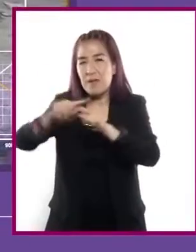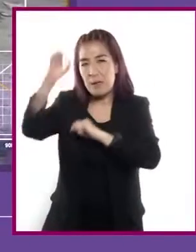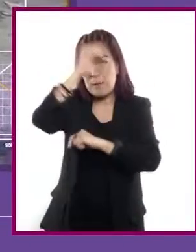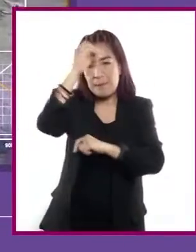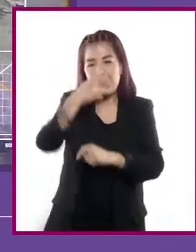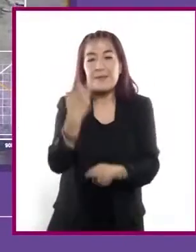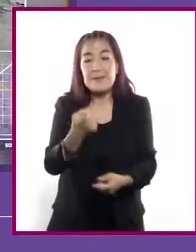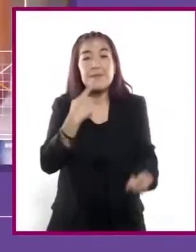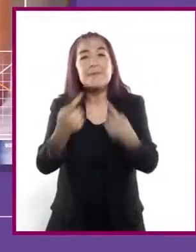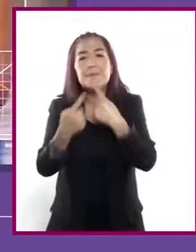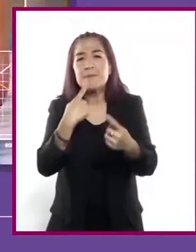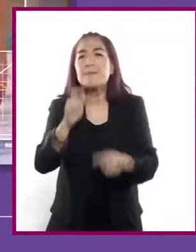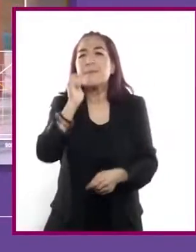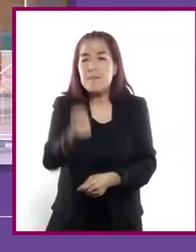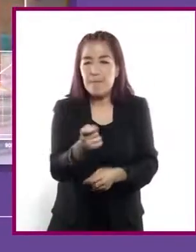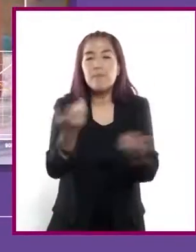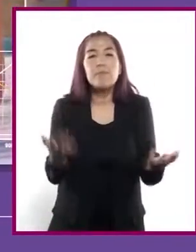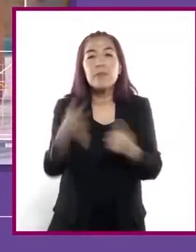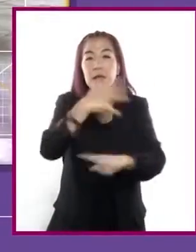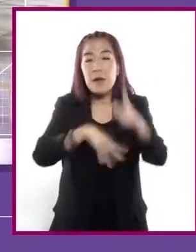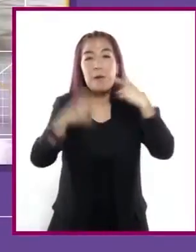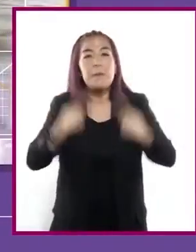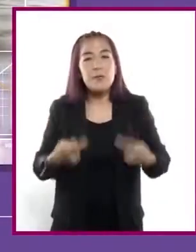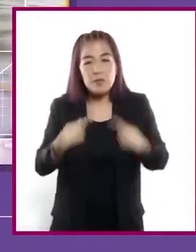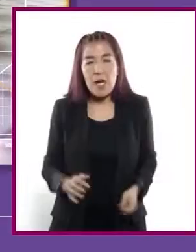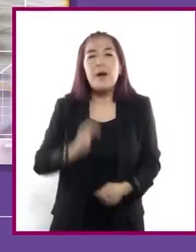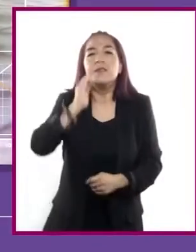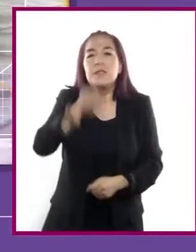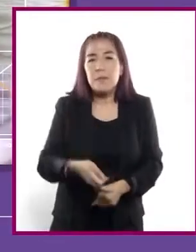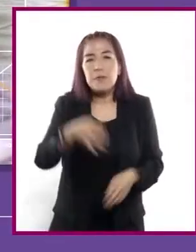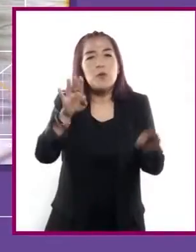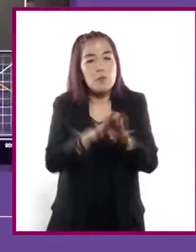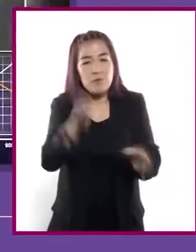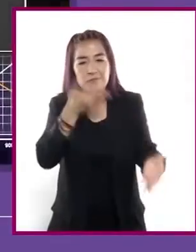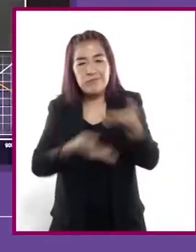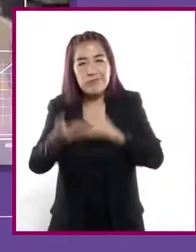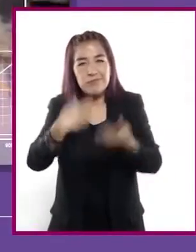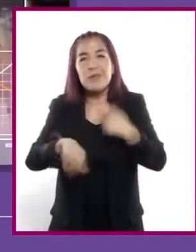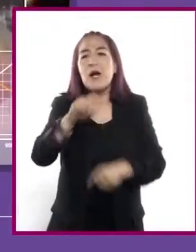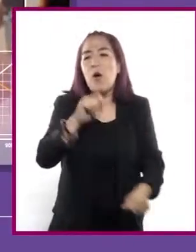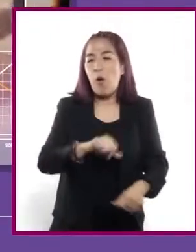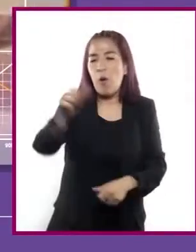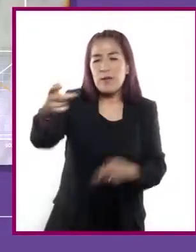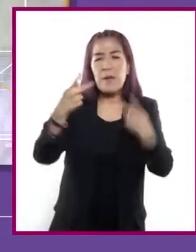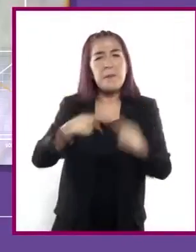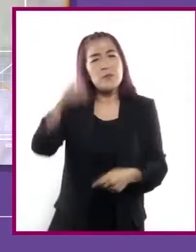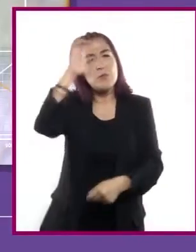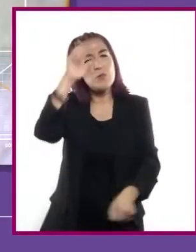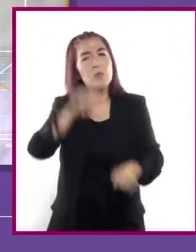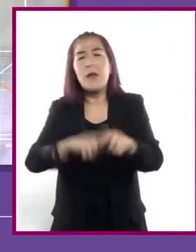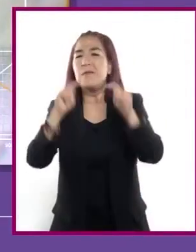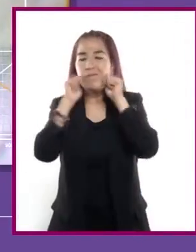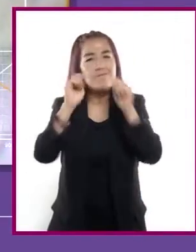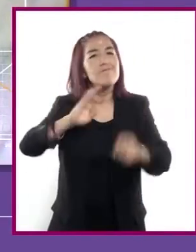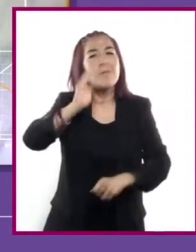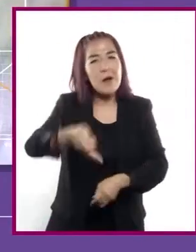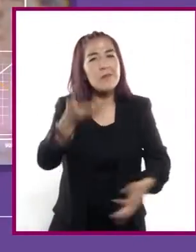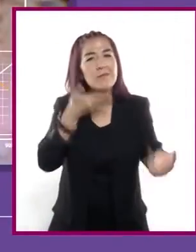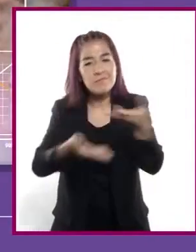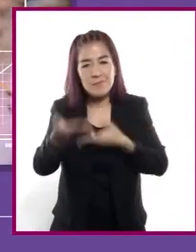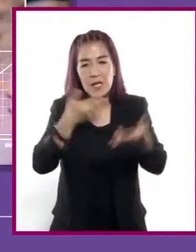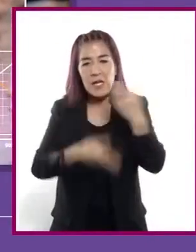implica, entre otras cosas, que las personas estén dispuestas a relacionarse con quienes son diferentes a ellas. La